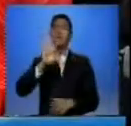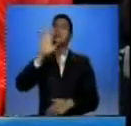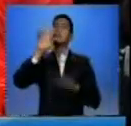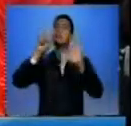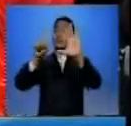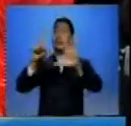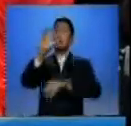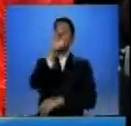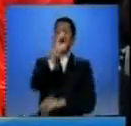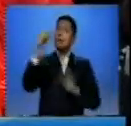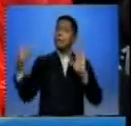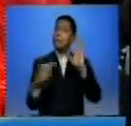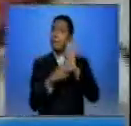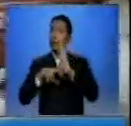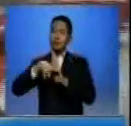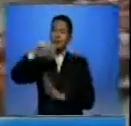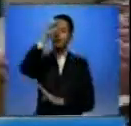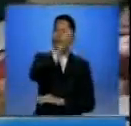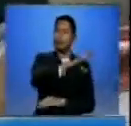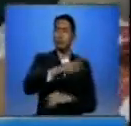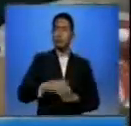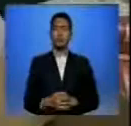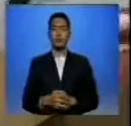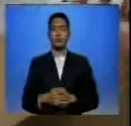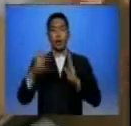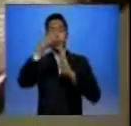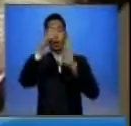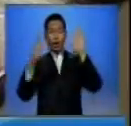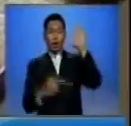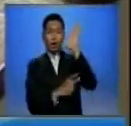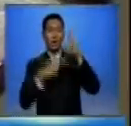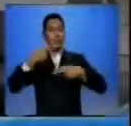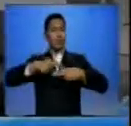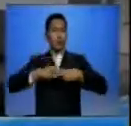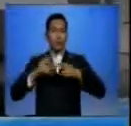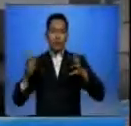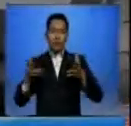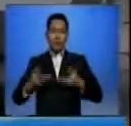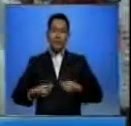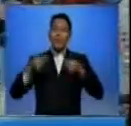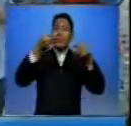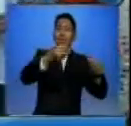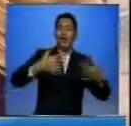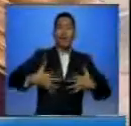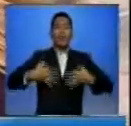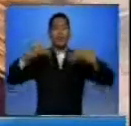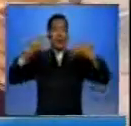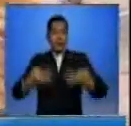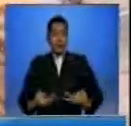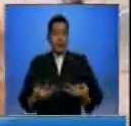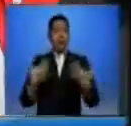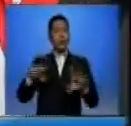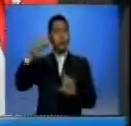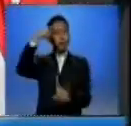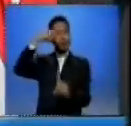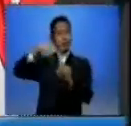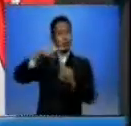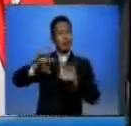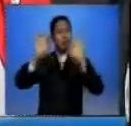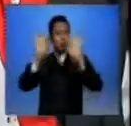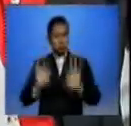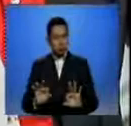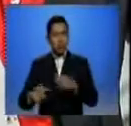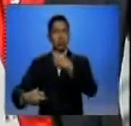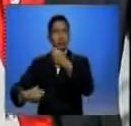la dignidad es un programa que se emprende desde hace 8 años alcanzando según las autoridades resultados positivos pasar del